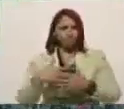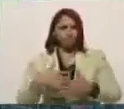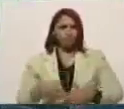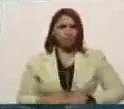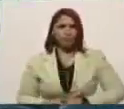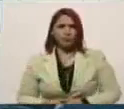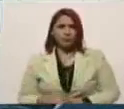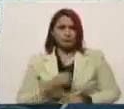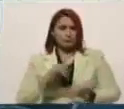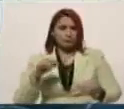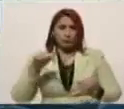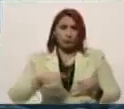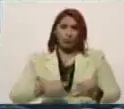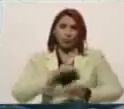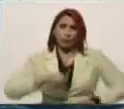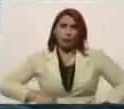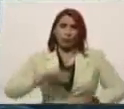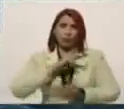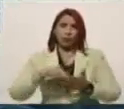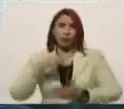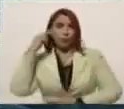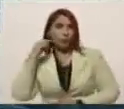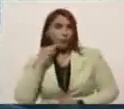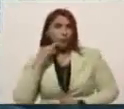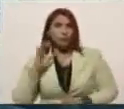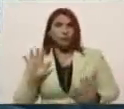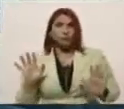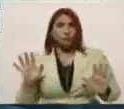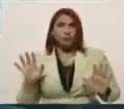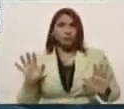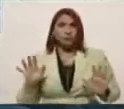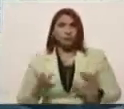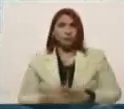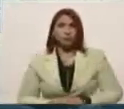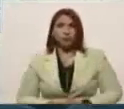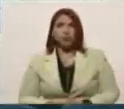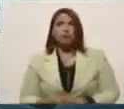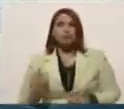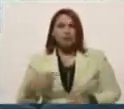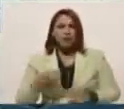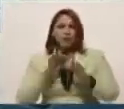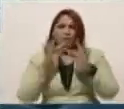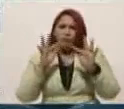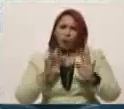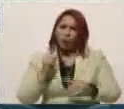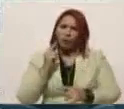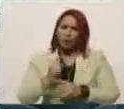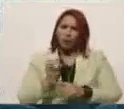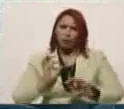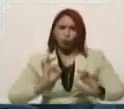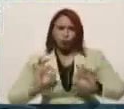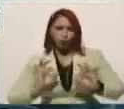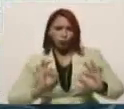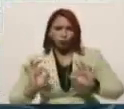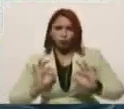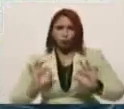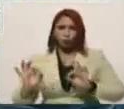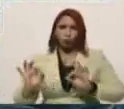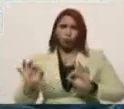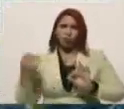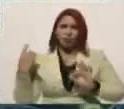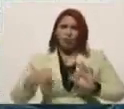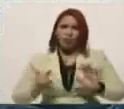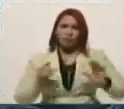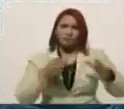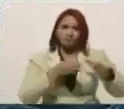ya hoy la Fuerza Armada tiene la forma que tiene que tener. Tiene la